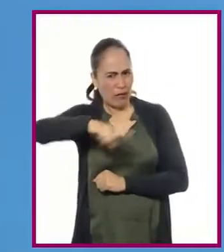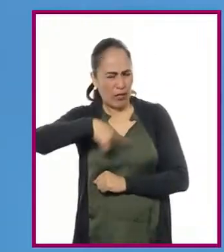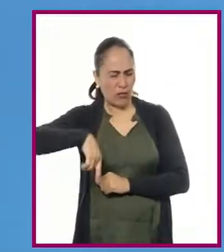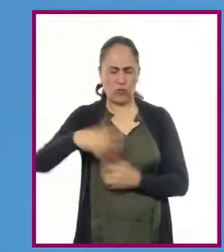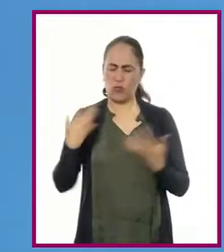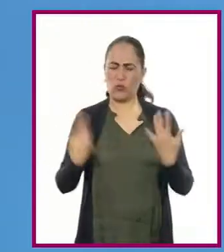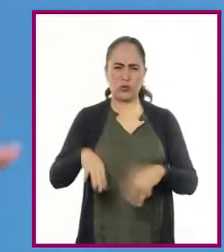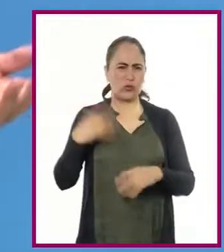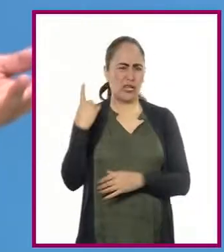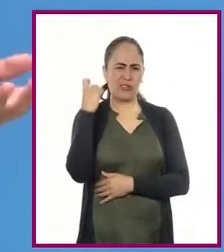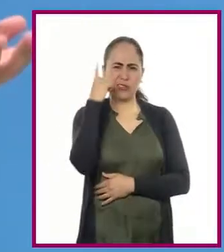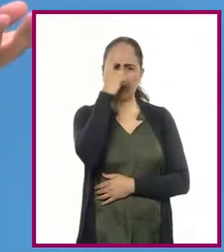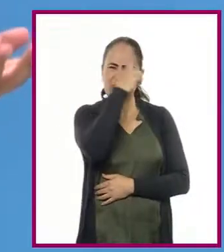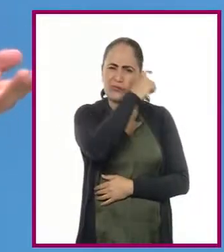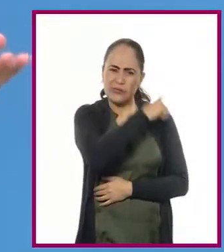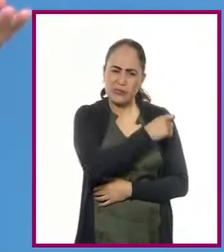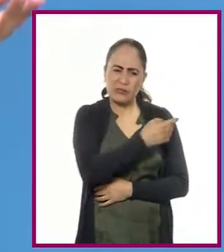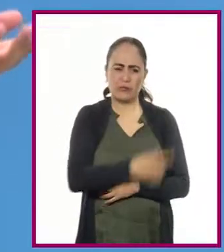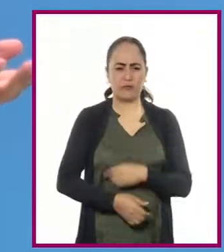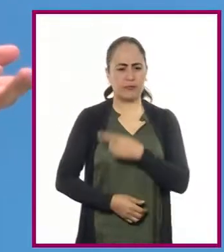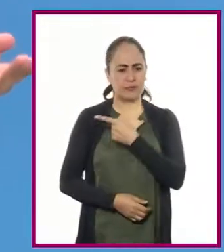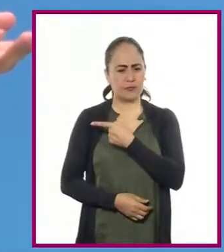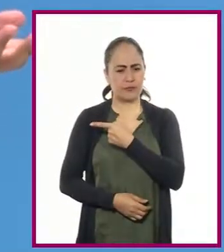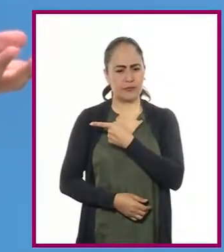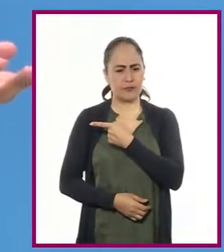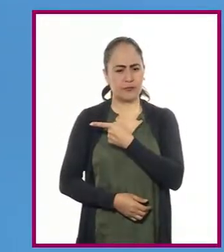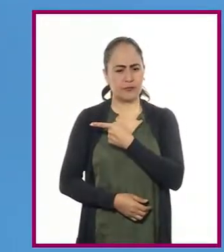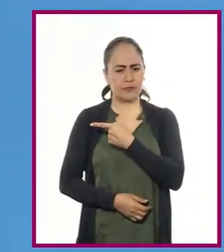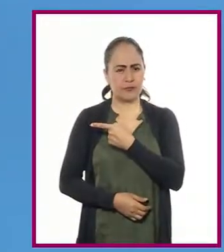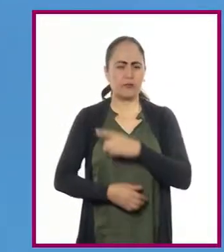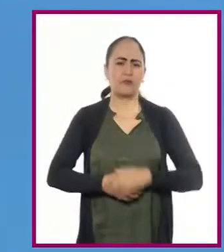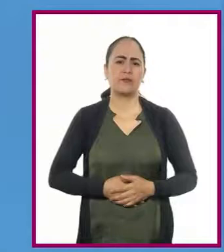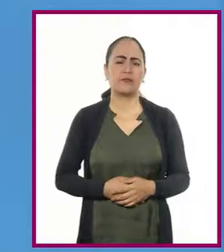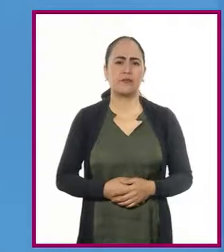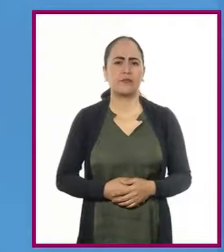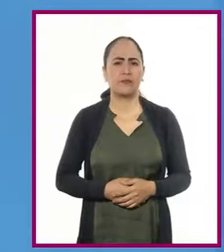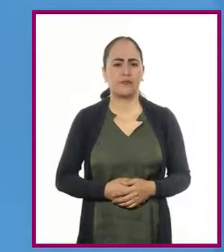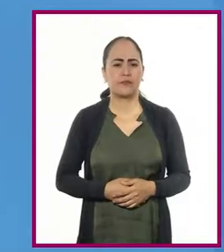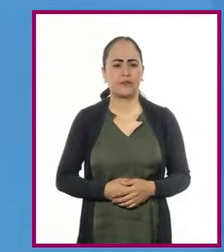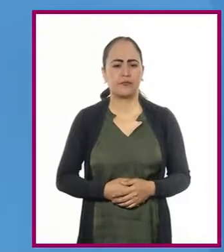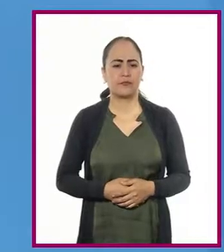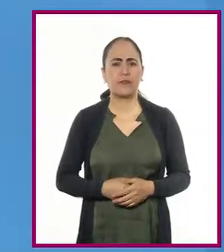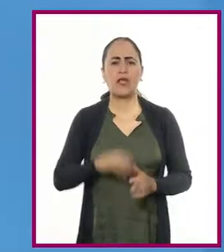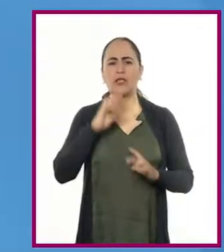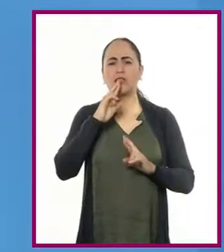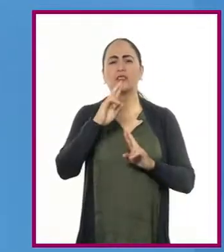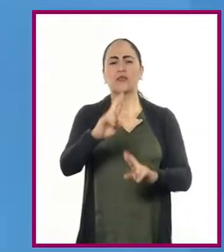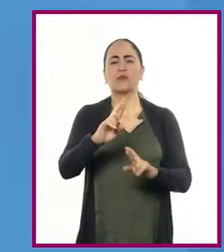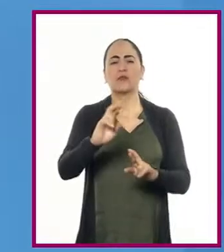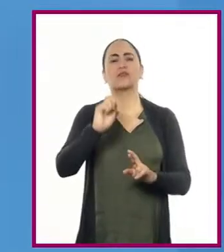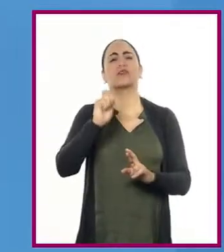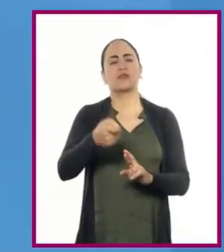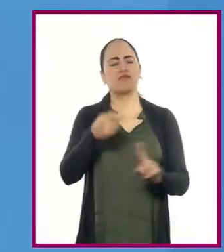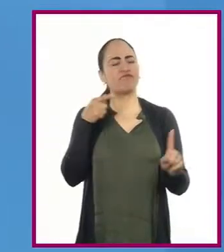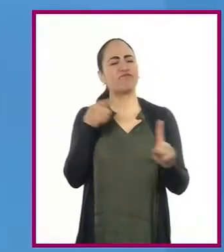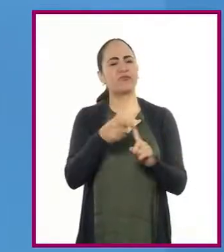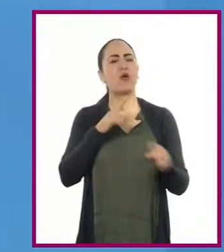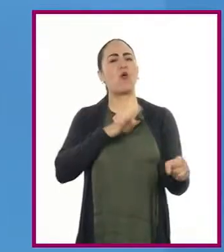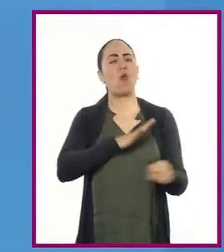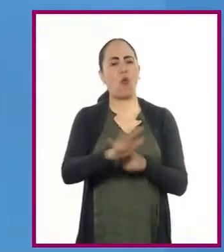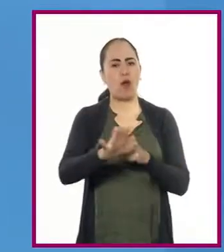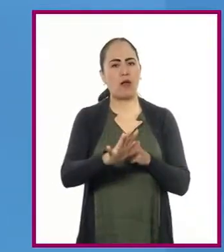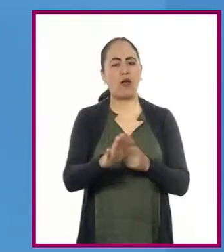muy grande. ¿Cómo organizar a la sociedad del nuevo reino? La respuesta a la que llegaron fue